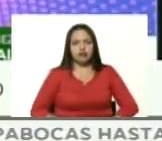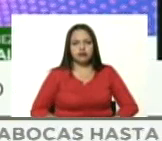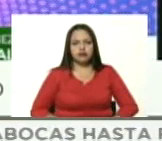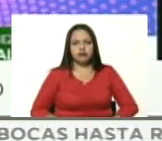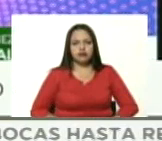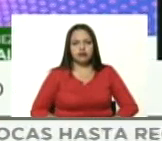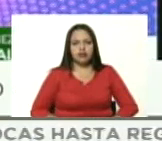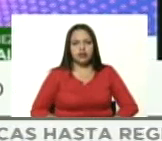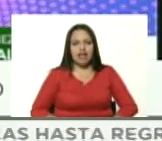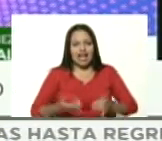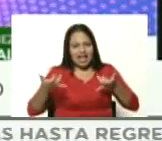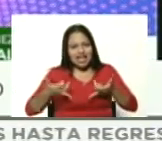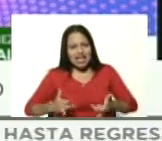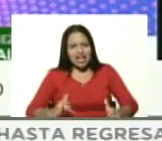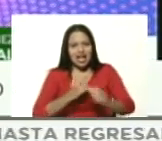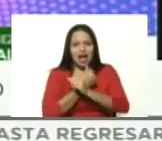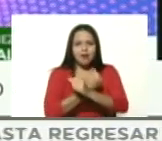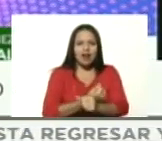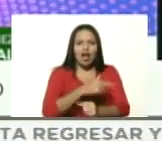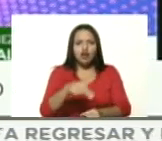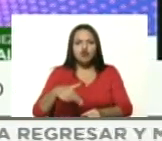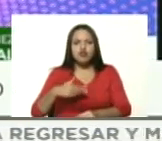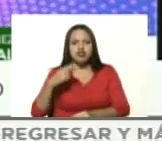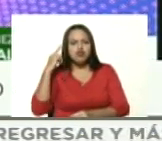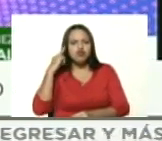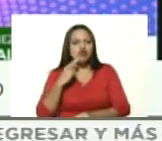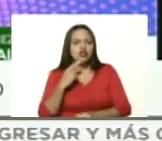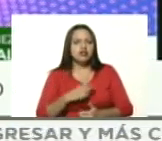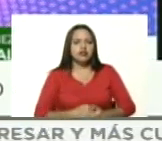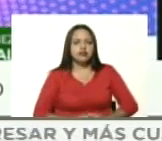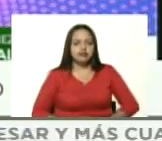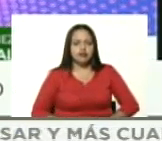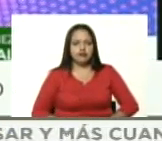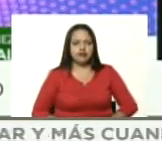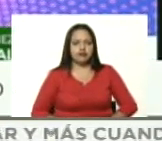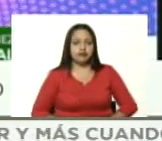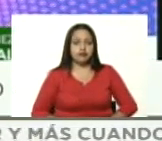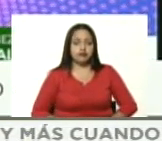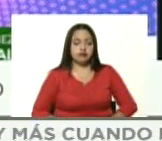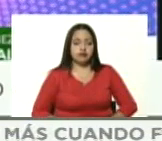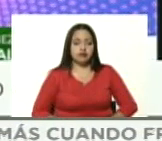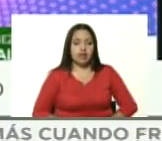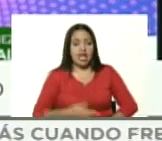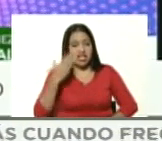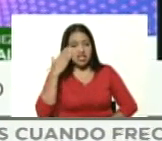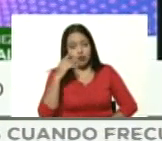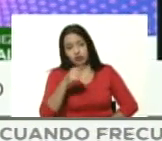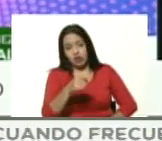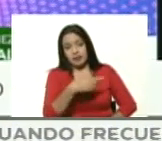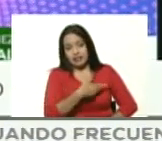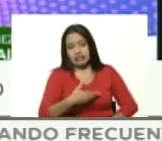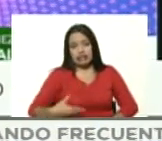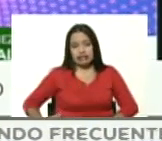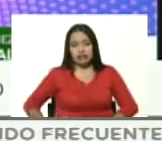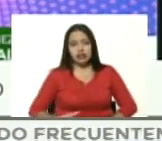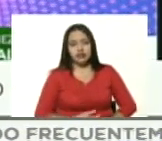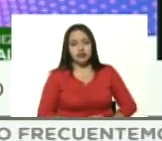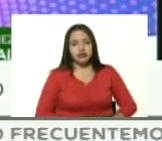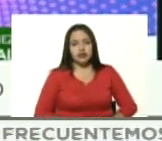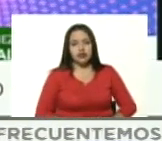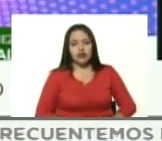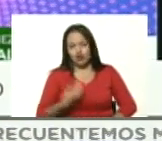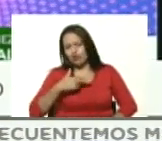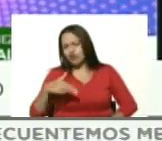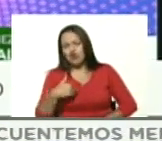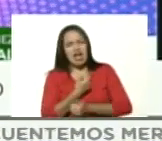La hija predilecta de nuestro libertador Simón Bolívar. ¿Sabe usted, presidente, lo que amamos